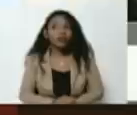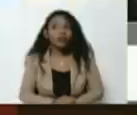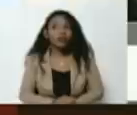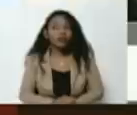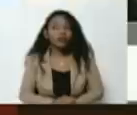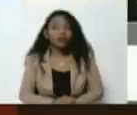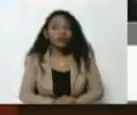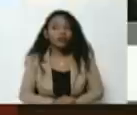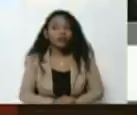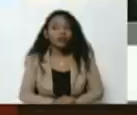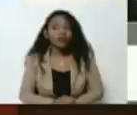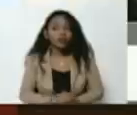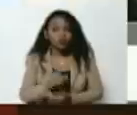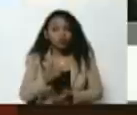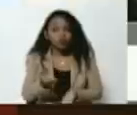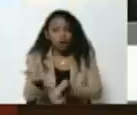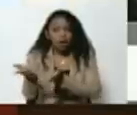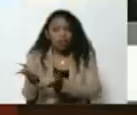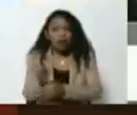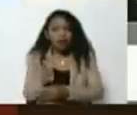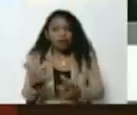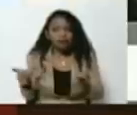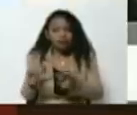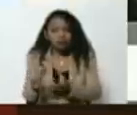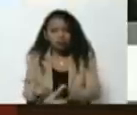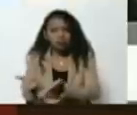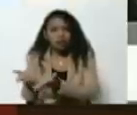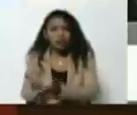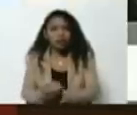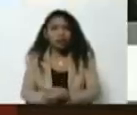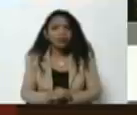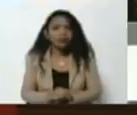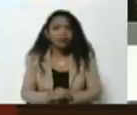Yo le dije, ve a reunirte, Bobo Longo.